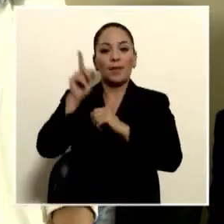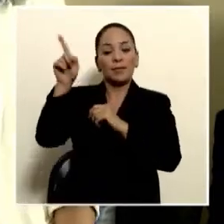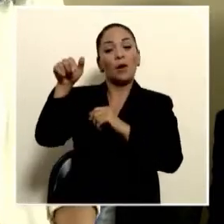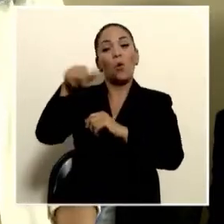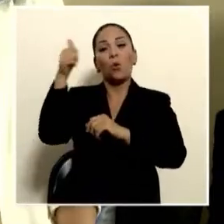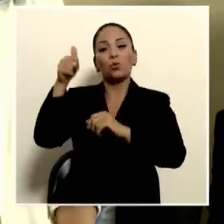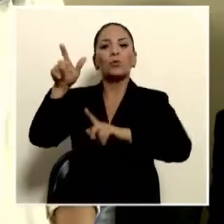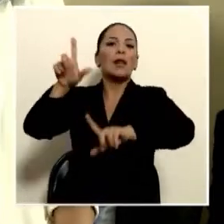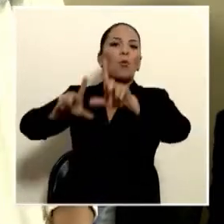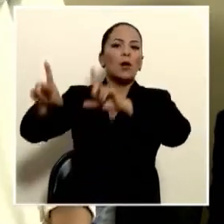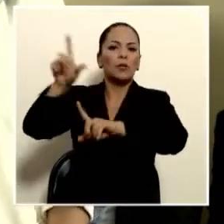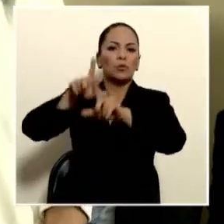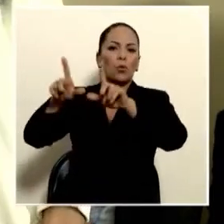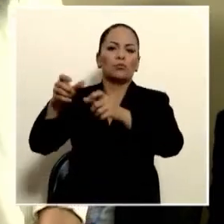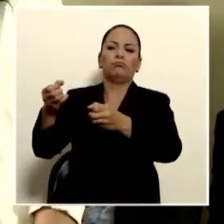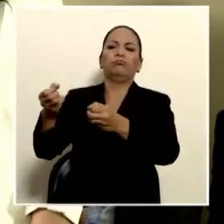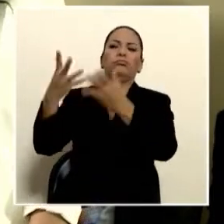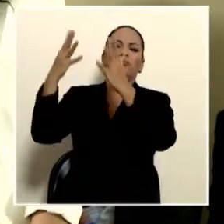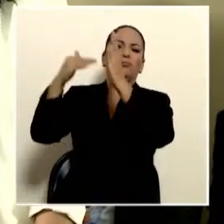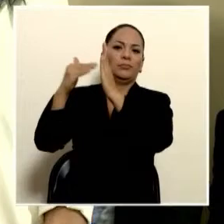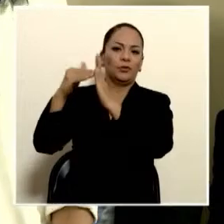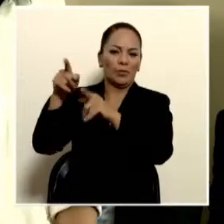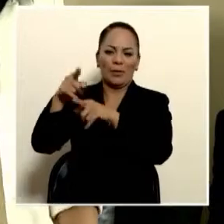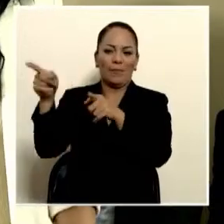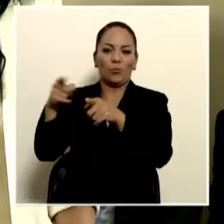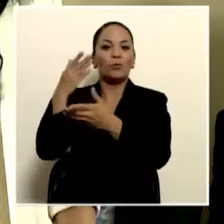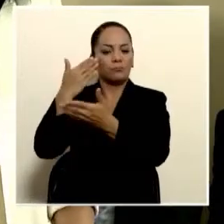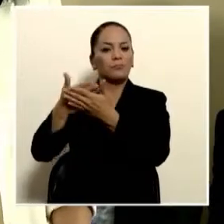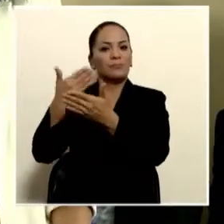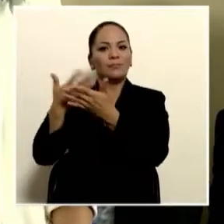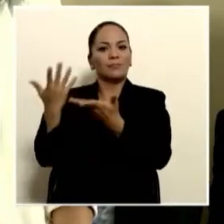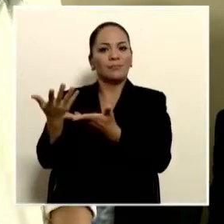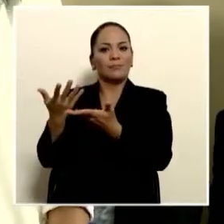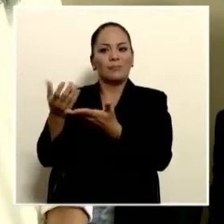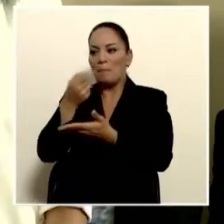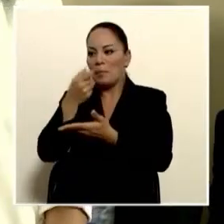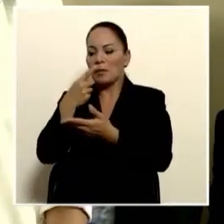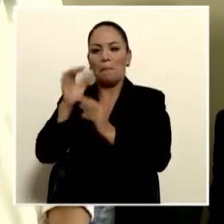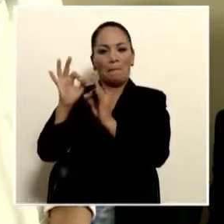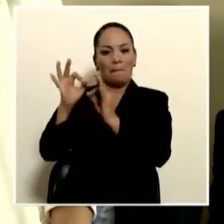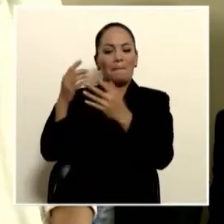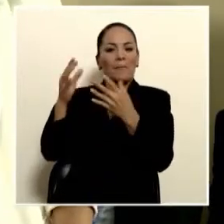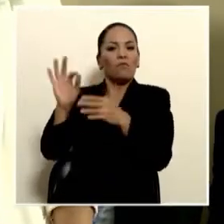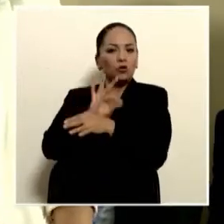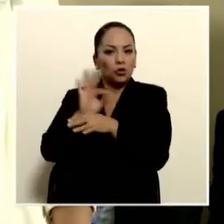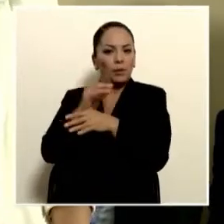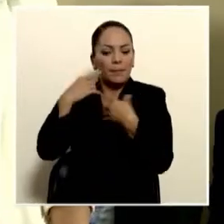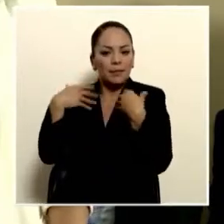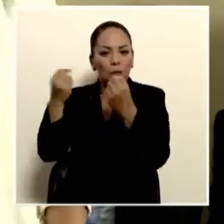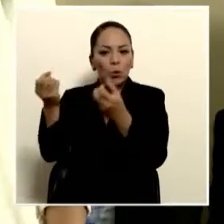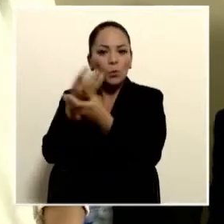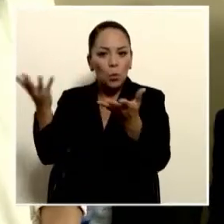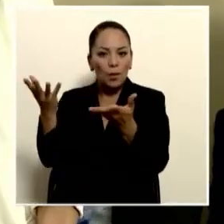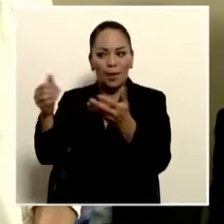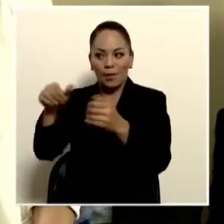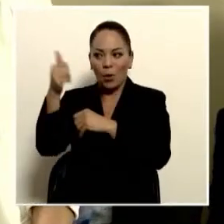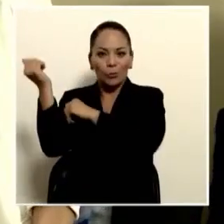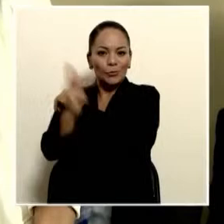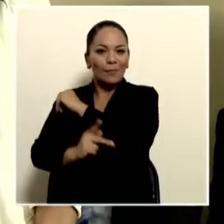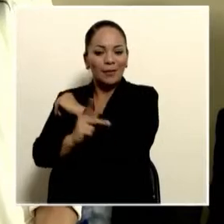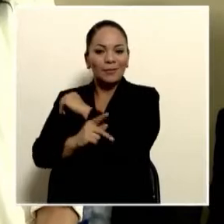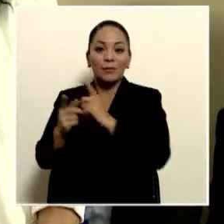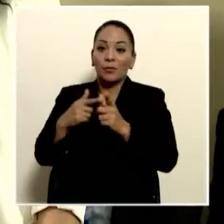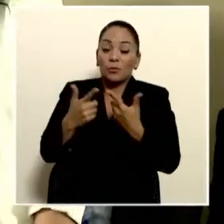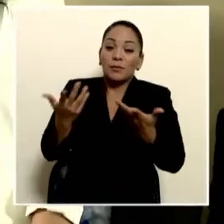laboratorios multimillonarios de protección a la salud pública de esos países, de